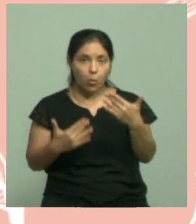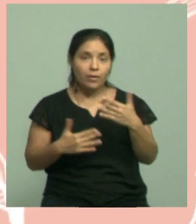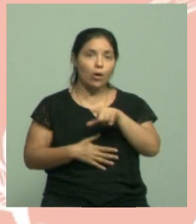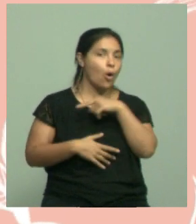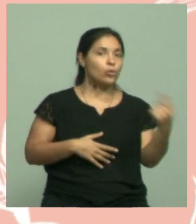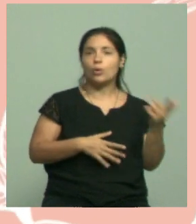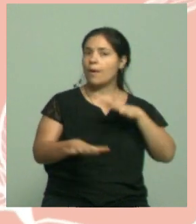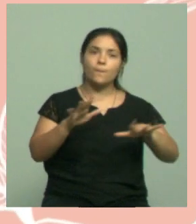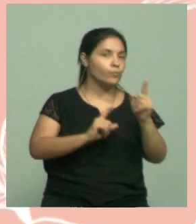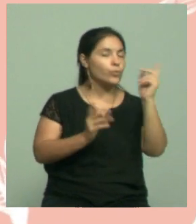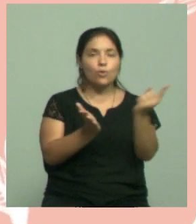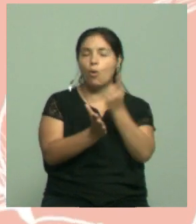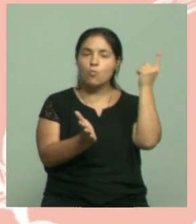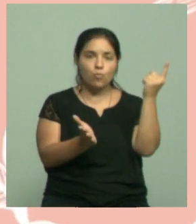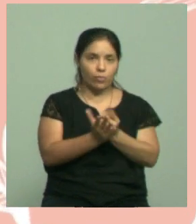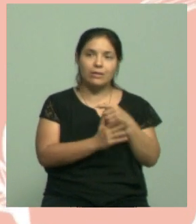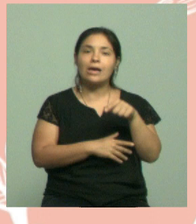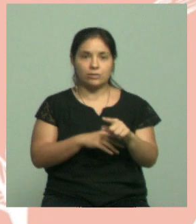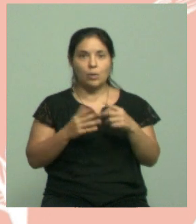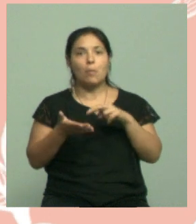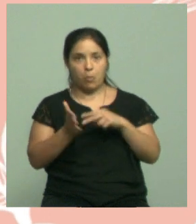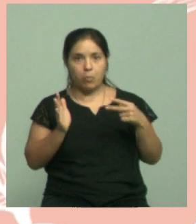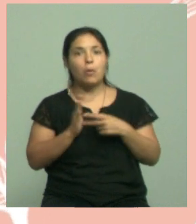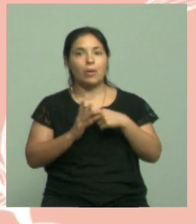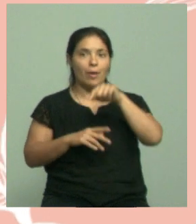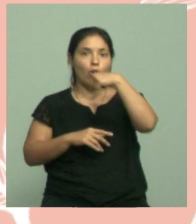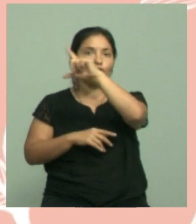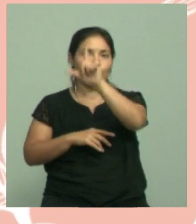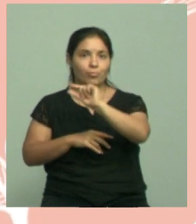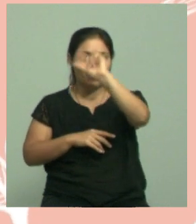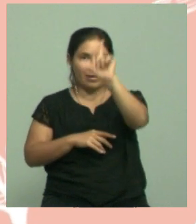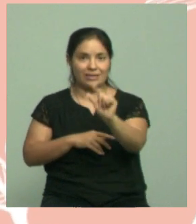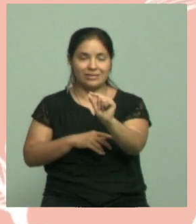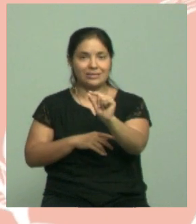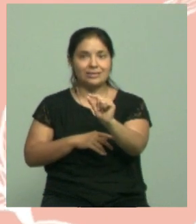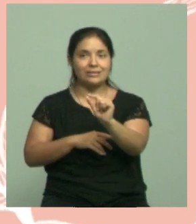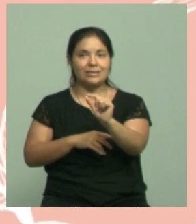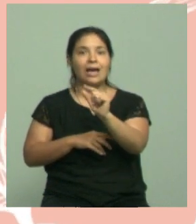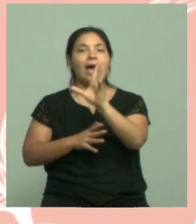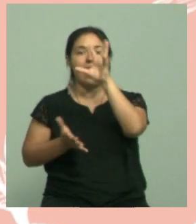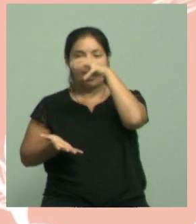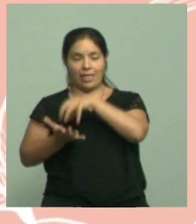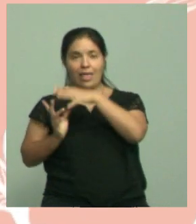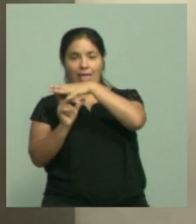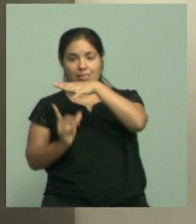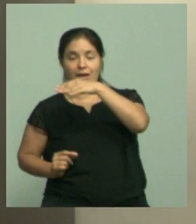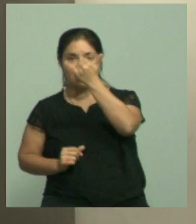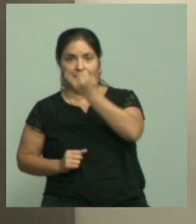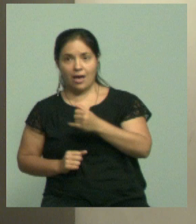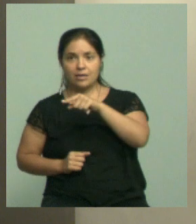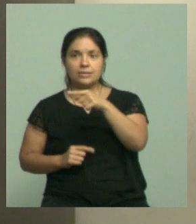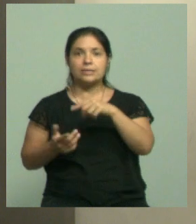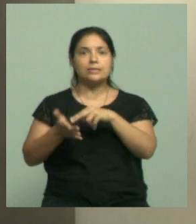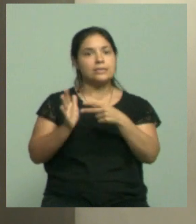esto puede llegar a generar muchísimas rispideces con otros países que sí tienen presencia dentro de la Antártida, en